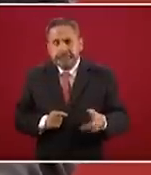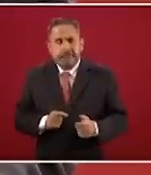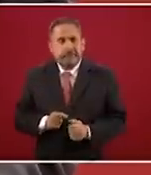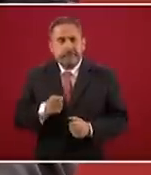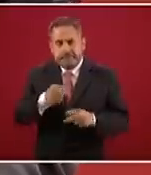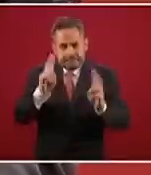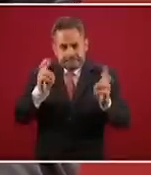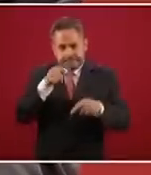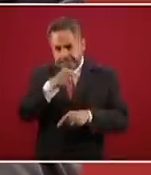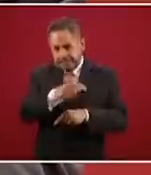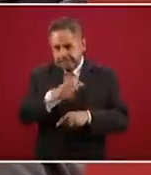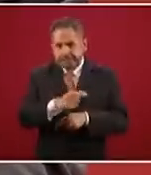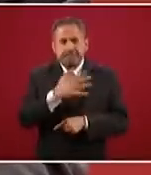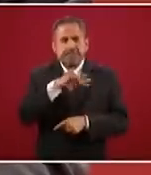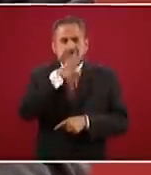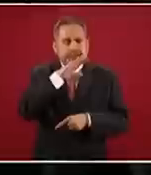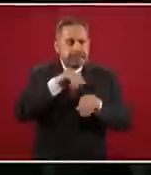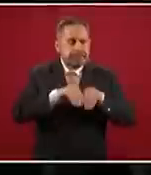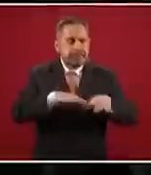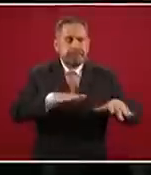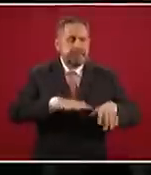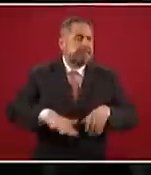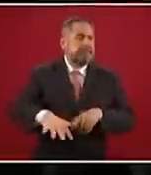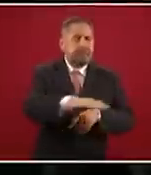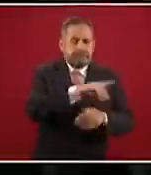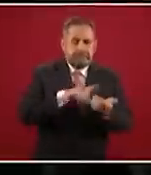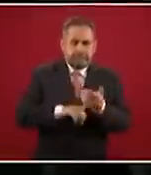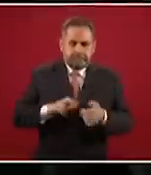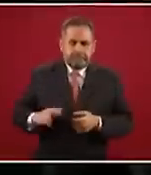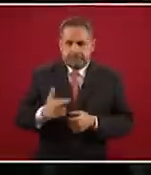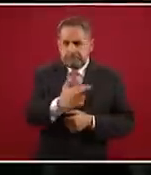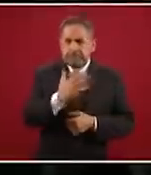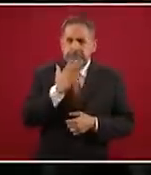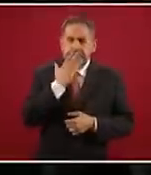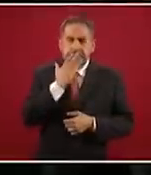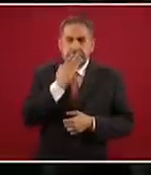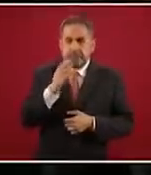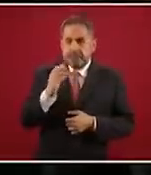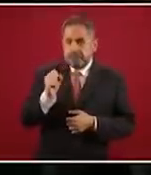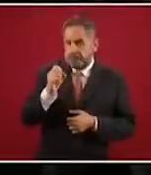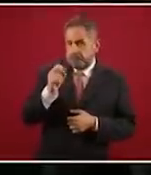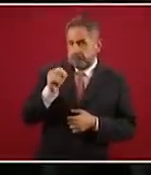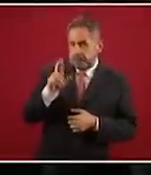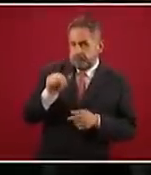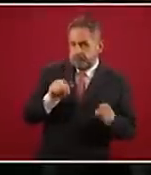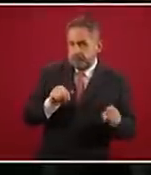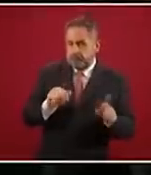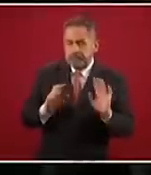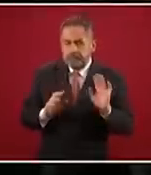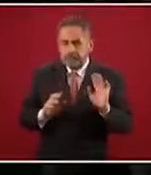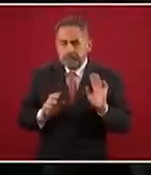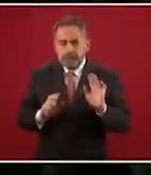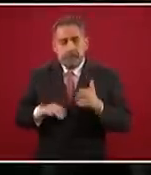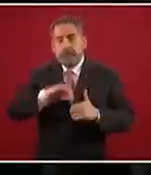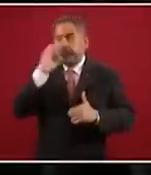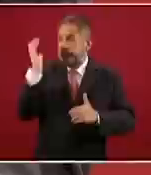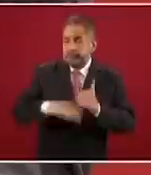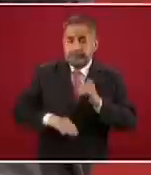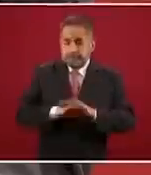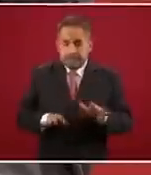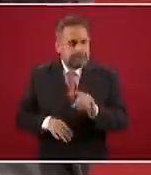el tema de la contaminación del río Sonora y no concluye